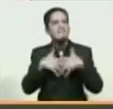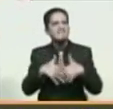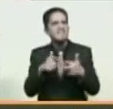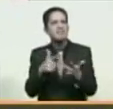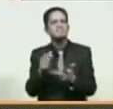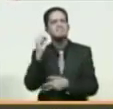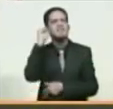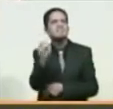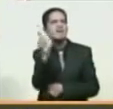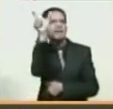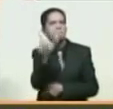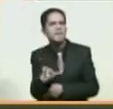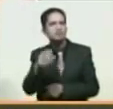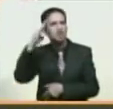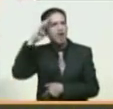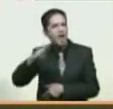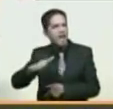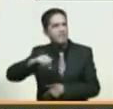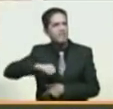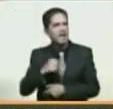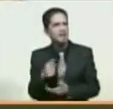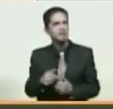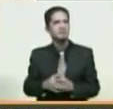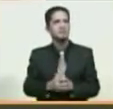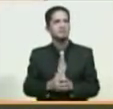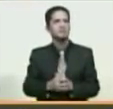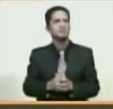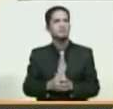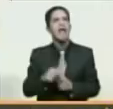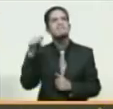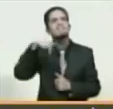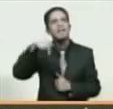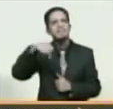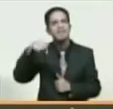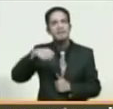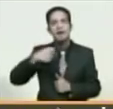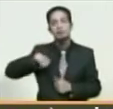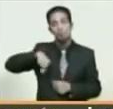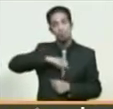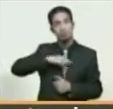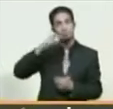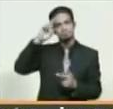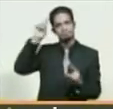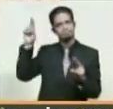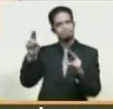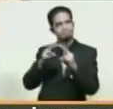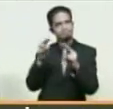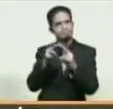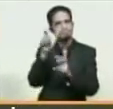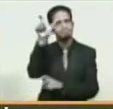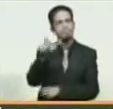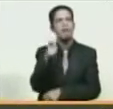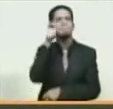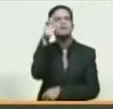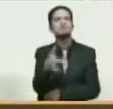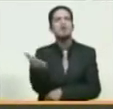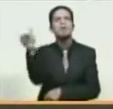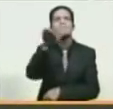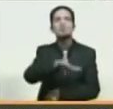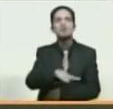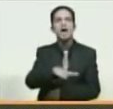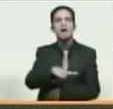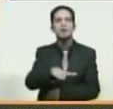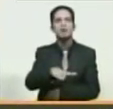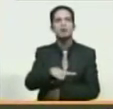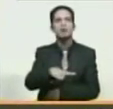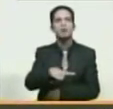asesinaron funcionarios del poder electoral. Desde acá nuestro reconocimiento y homenaje a los funcionarios del poder